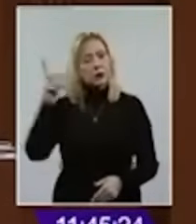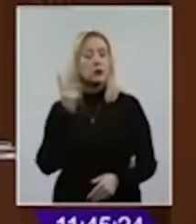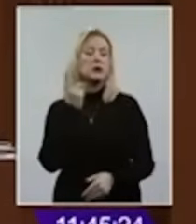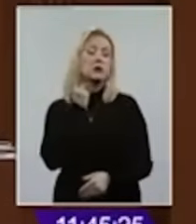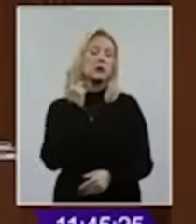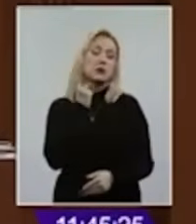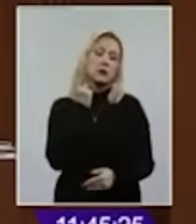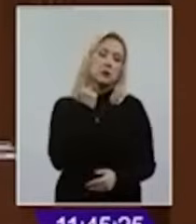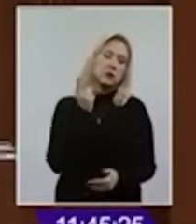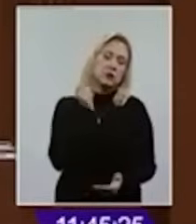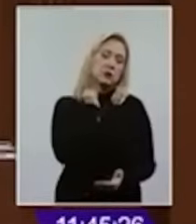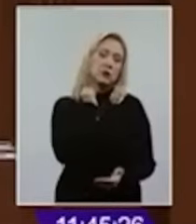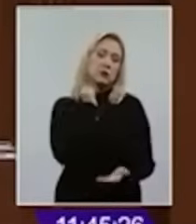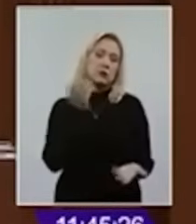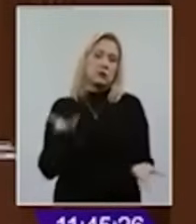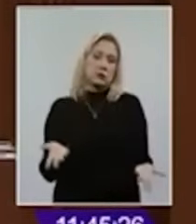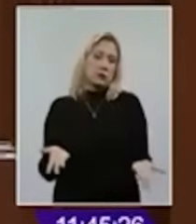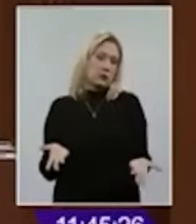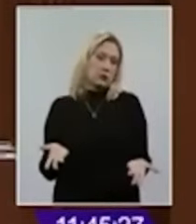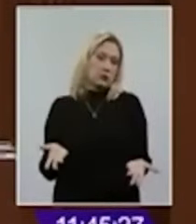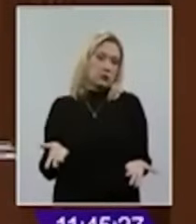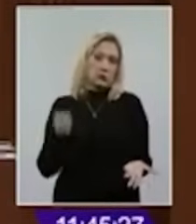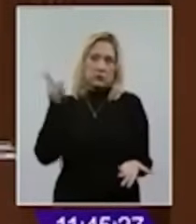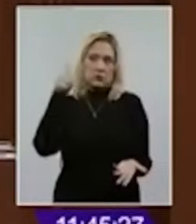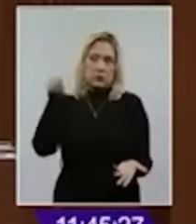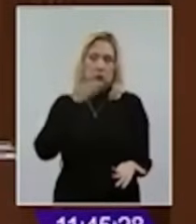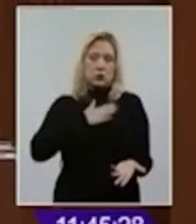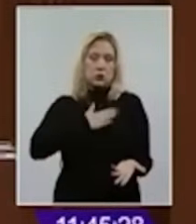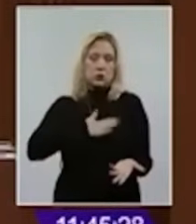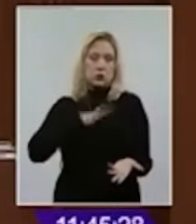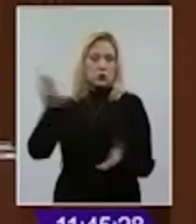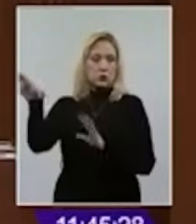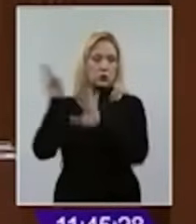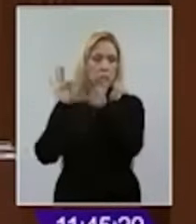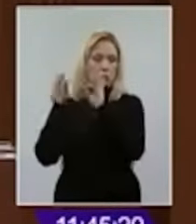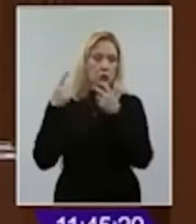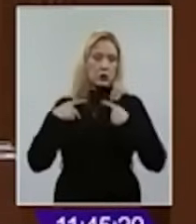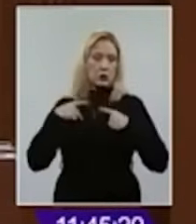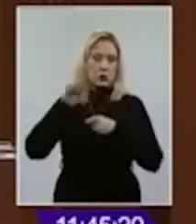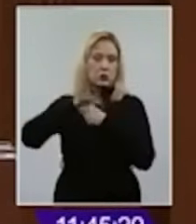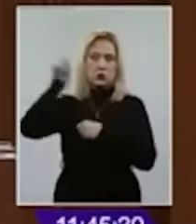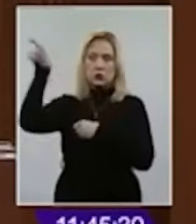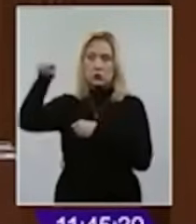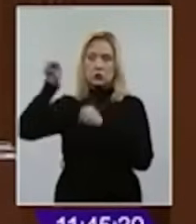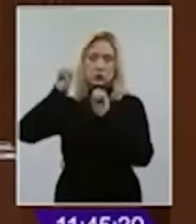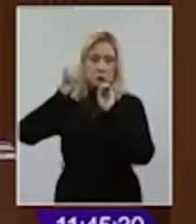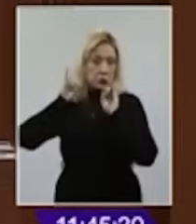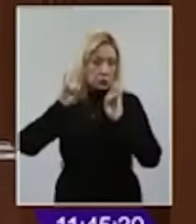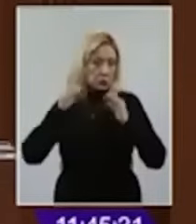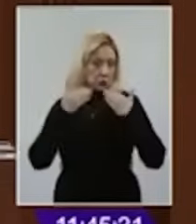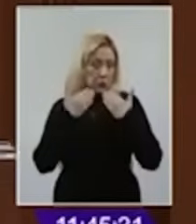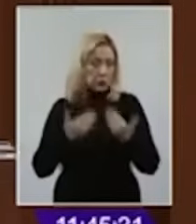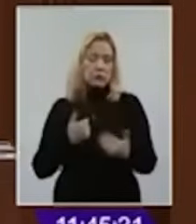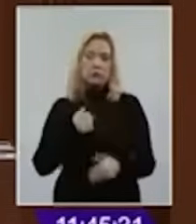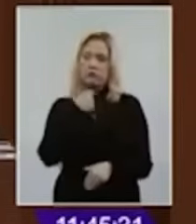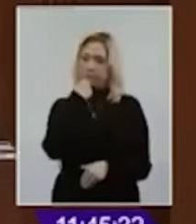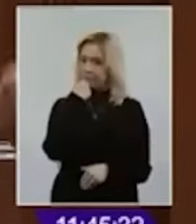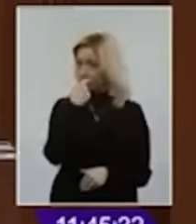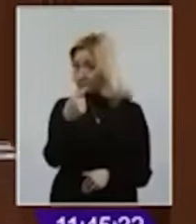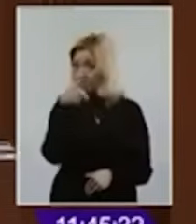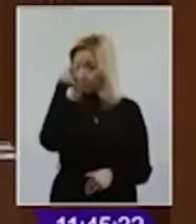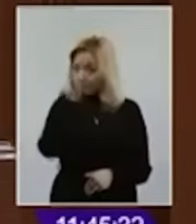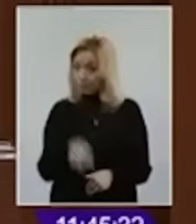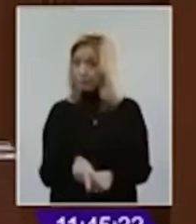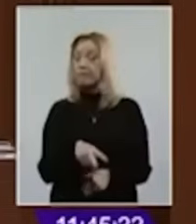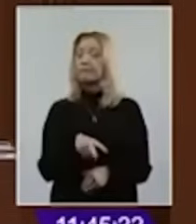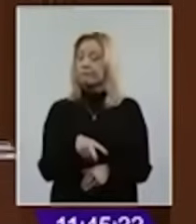fue electo democráticamente. Ha incumplido además, lo debo decir porque